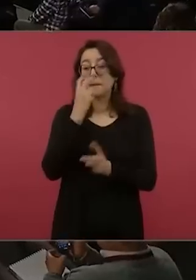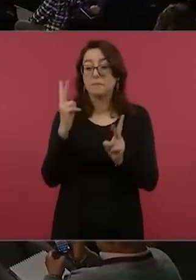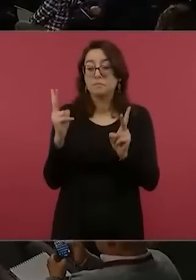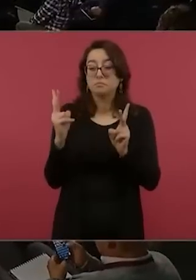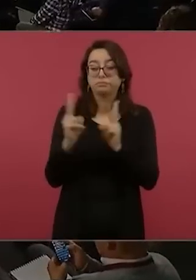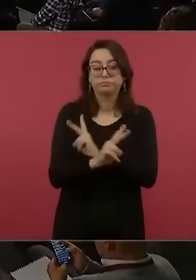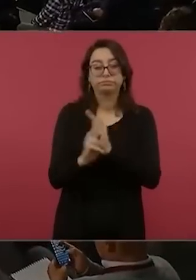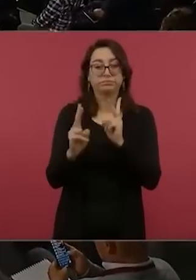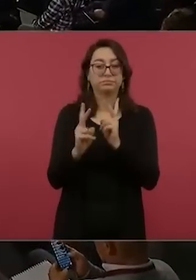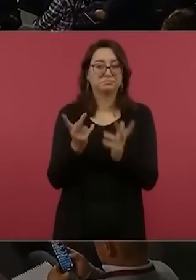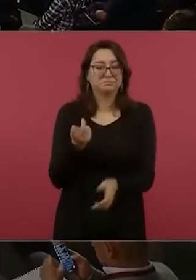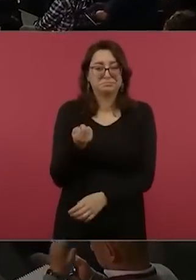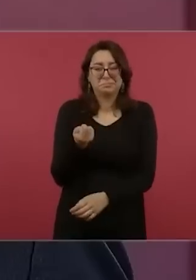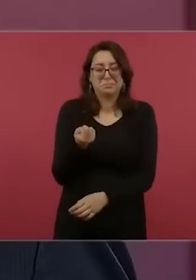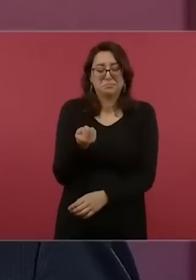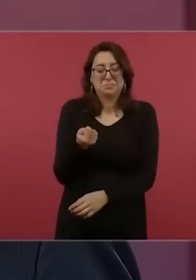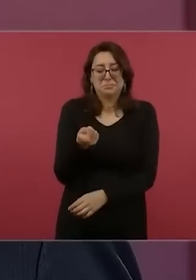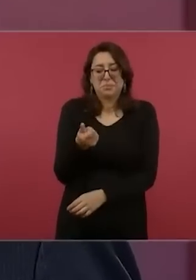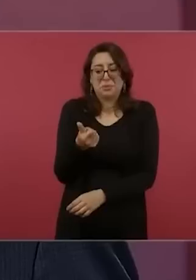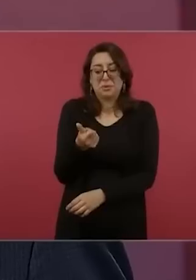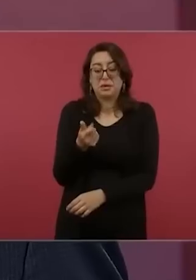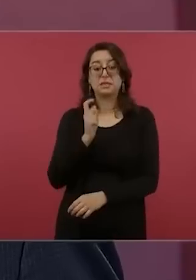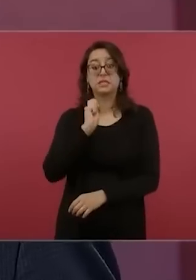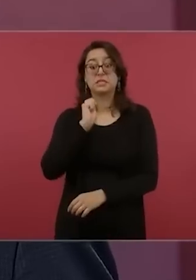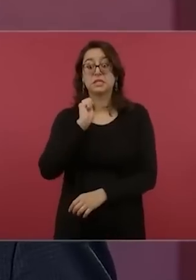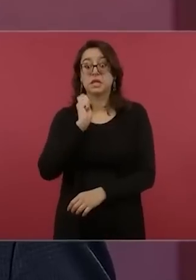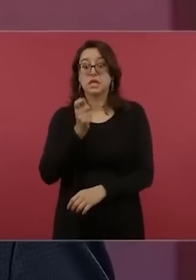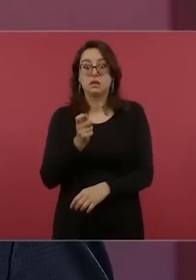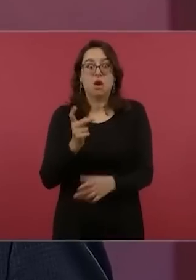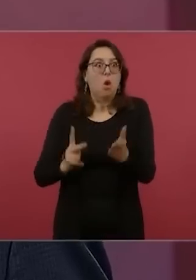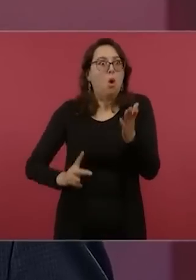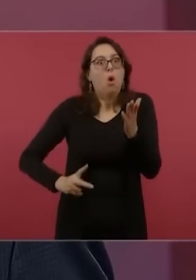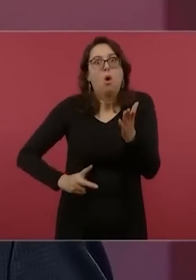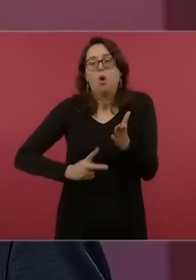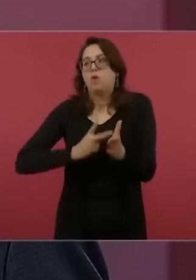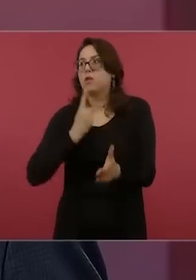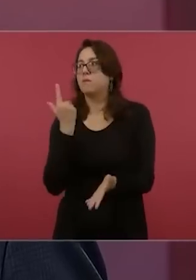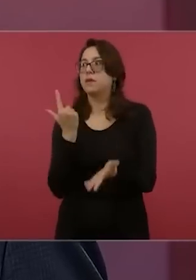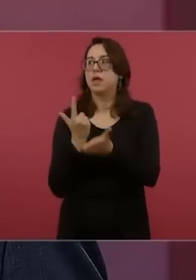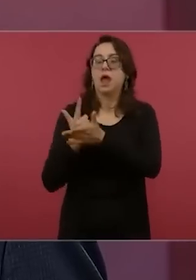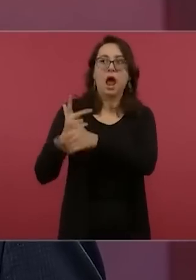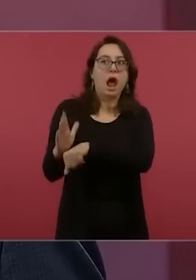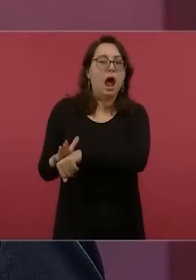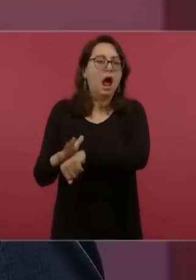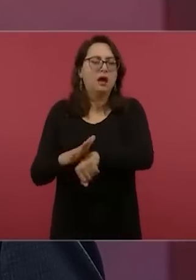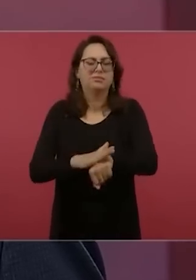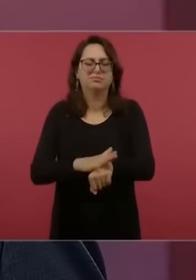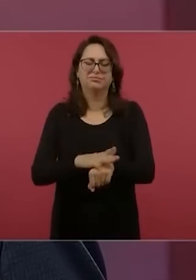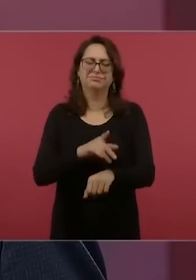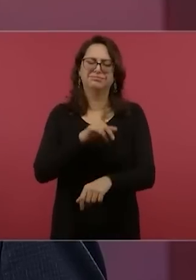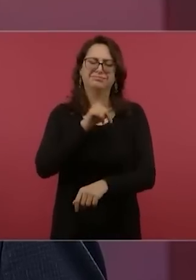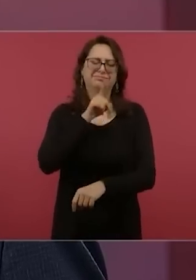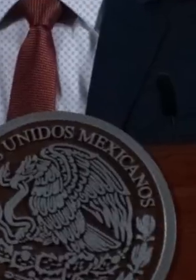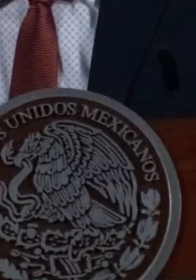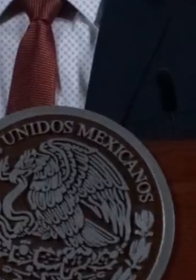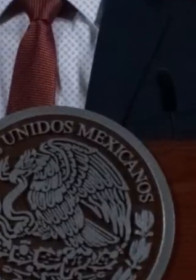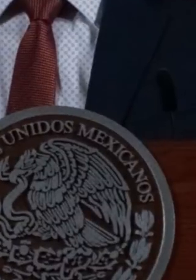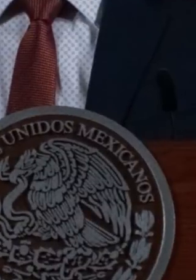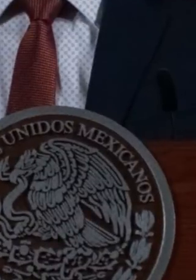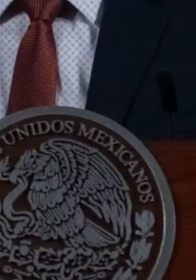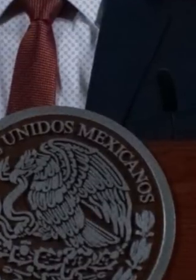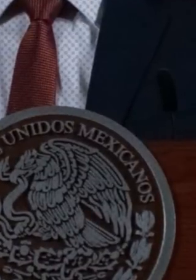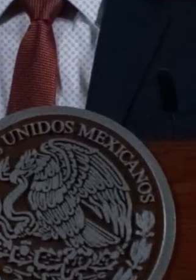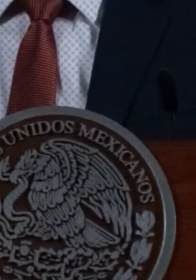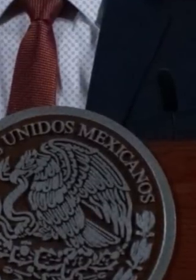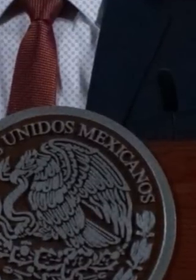No hay ninguna situación de alerta, es parte de la variabilidad que puede tener la circulación endémica del virus. Estas fueron